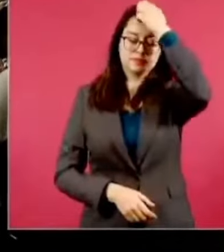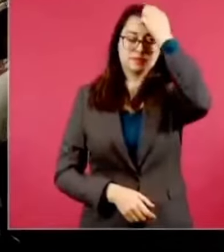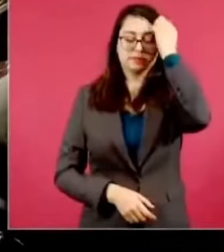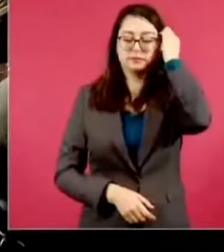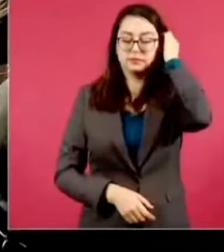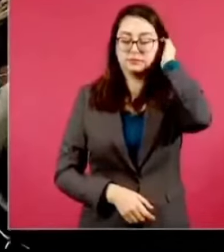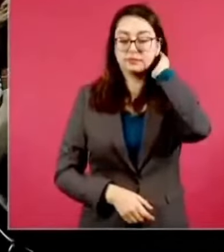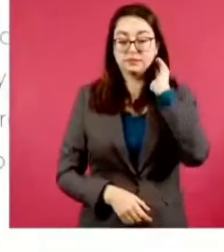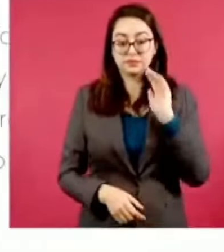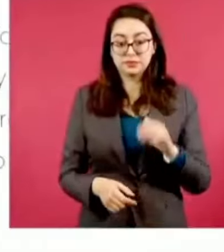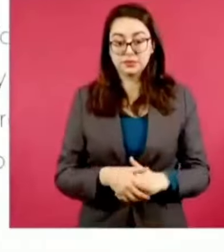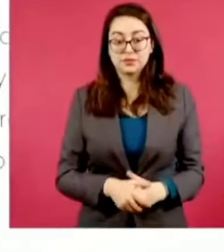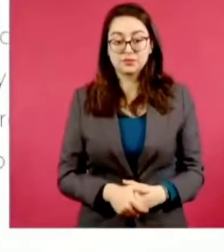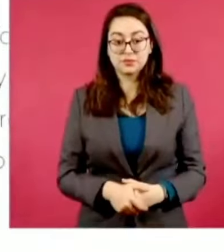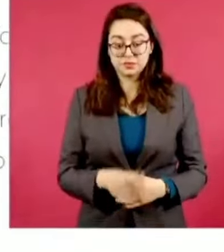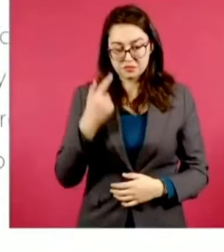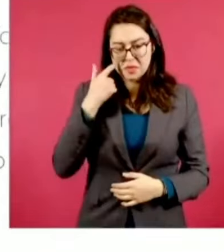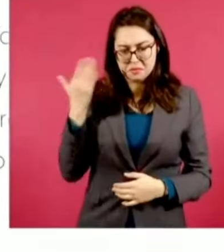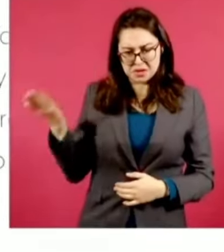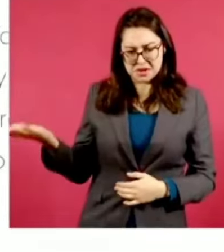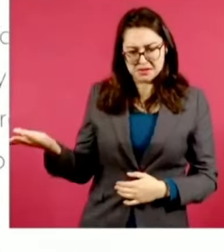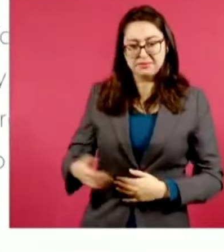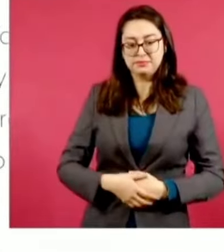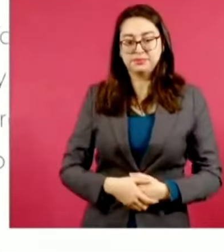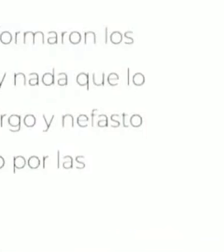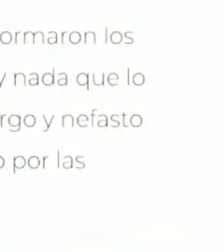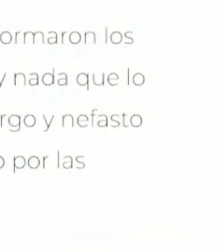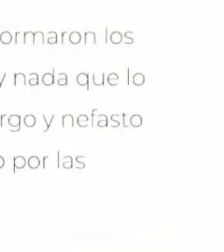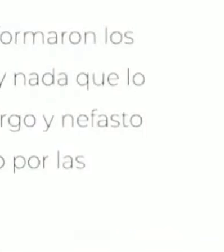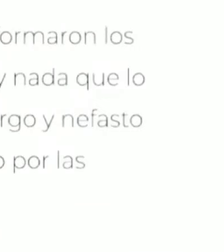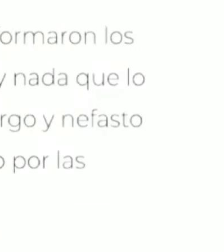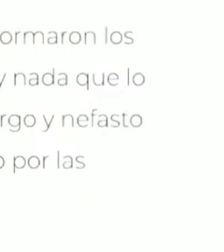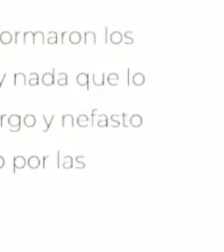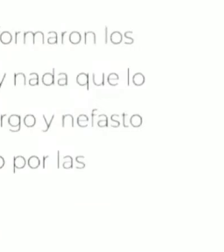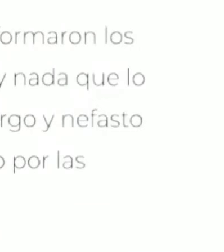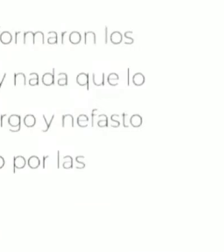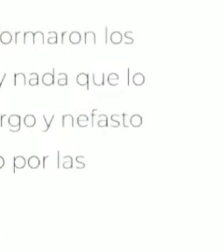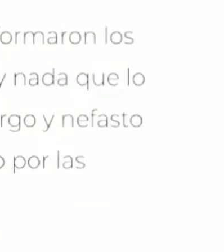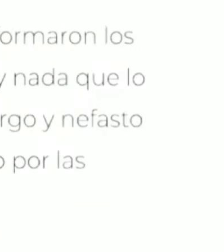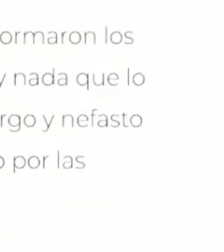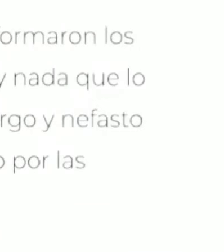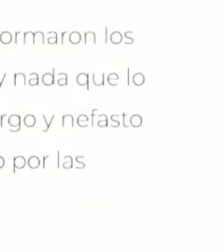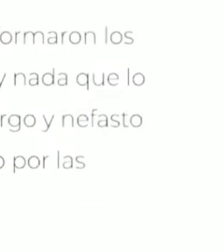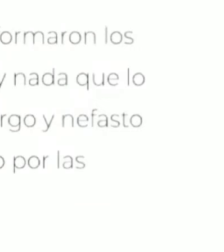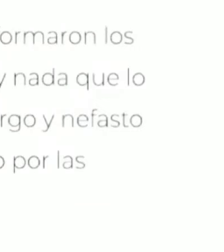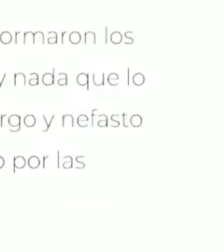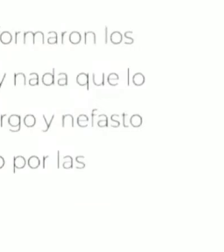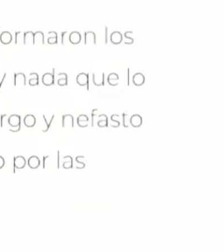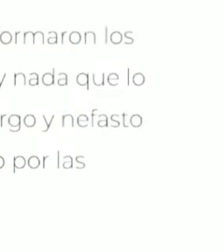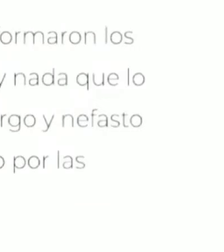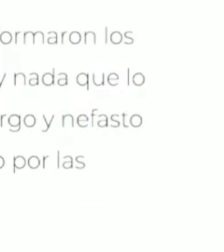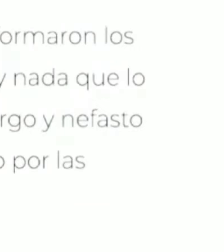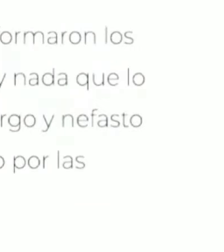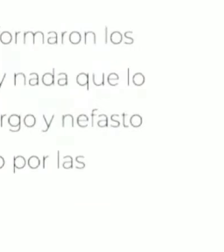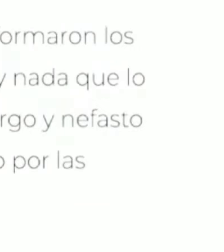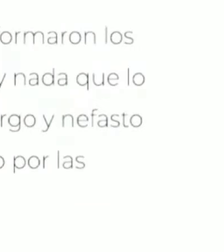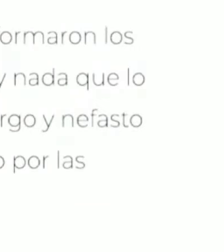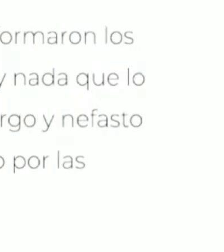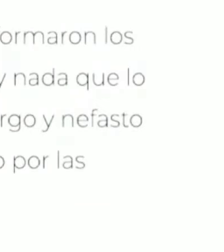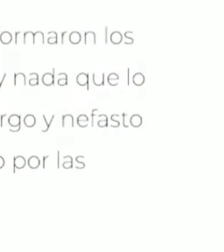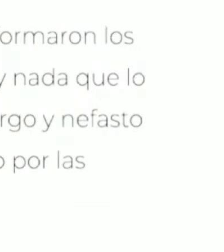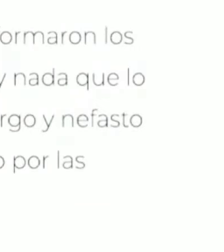propuestas, las que estamos haciendo, son a todas luces distintas y contrapuestas a